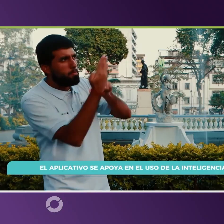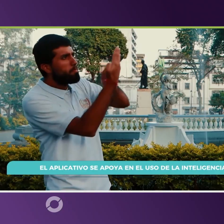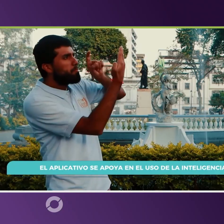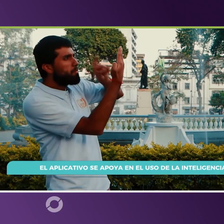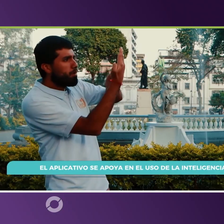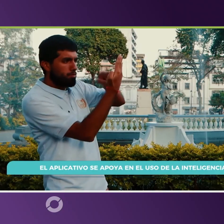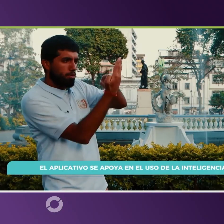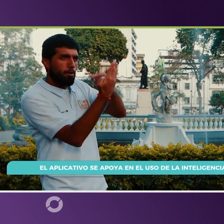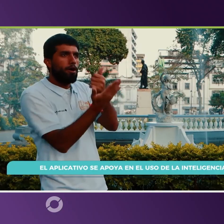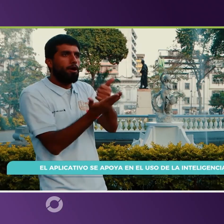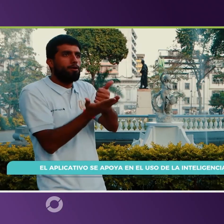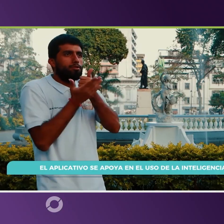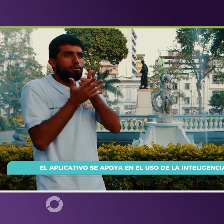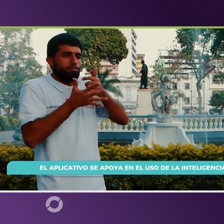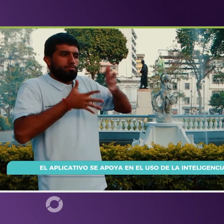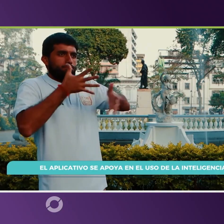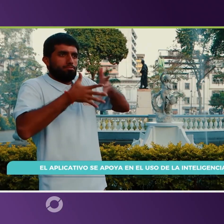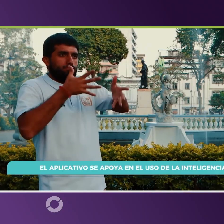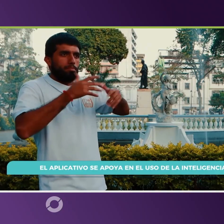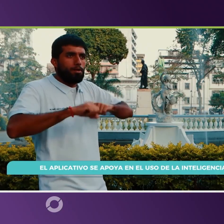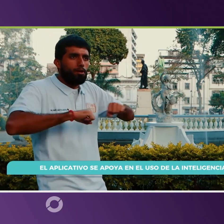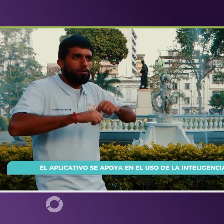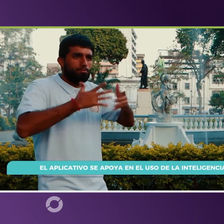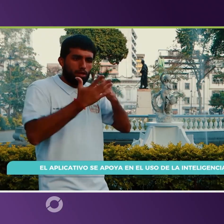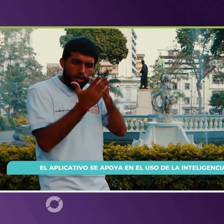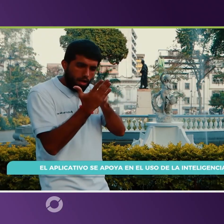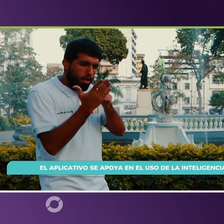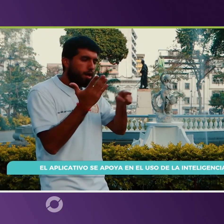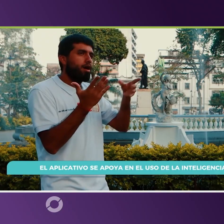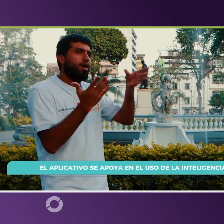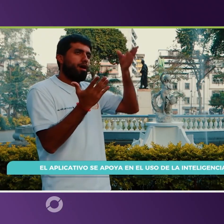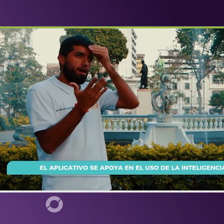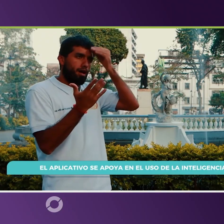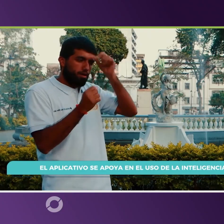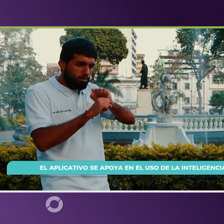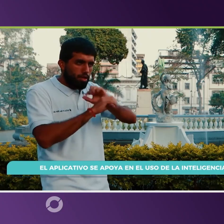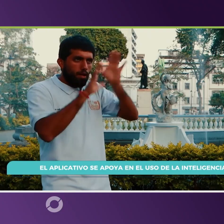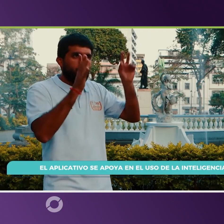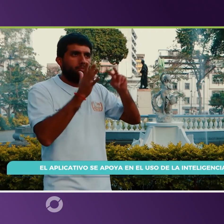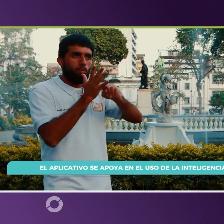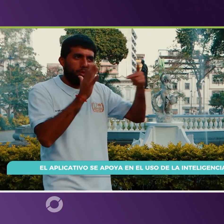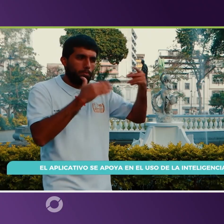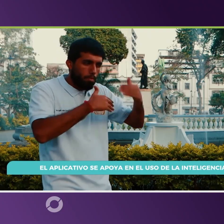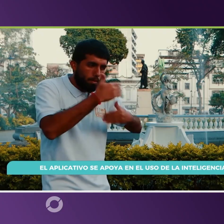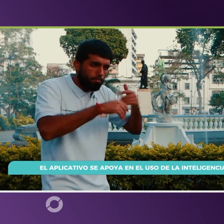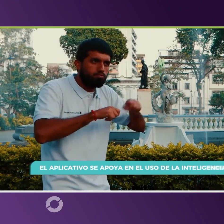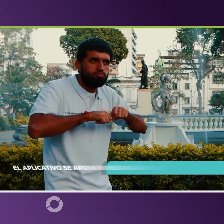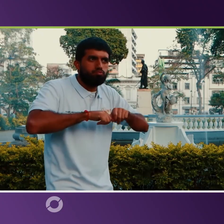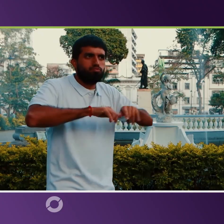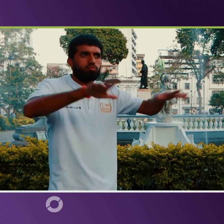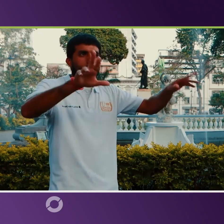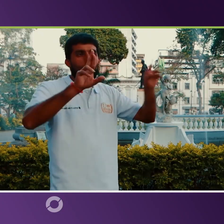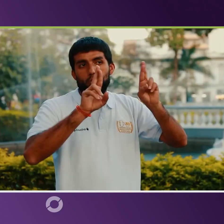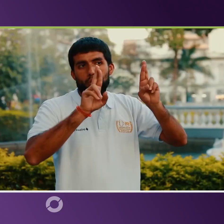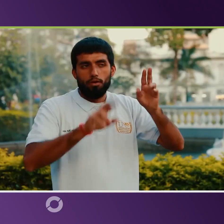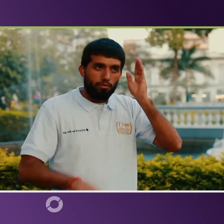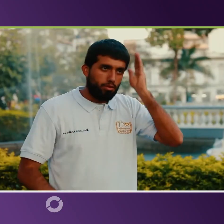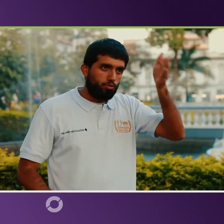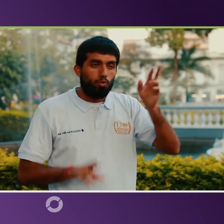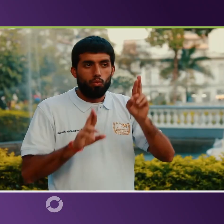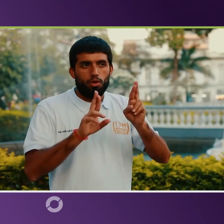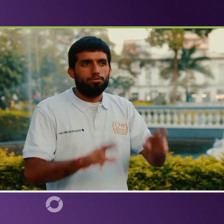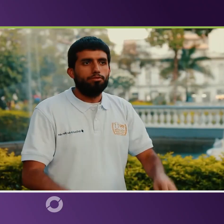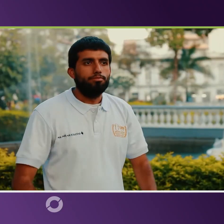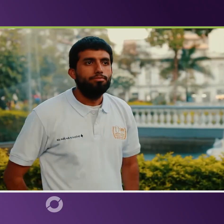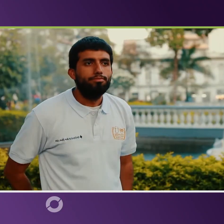Entonces, si yo no conozco qué significa o cómo se dice determinado texto en lengua de señas, el aplicativo me puede ayudar a comunicarme,